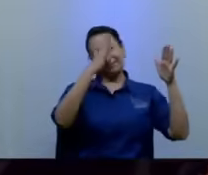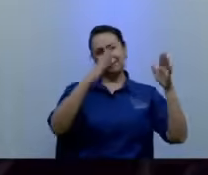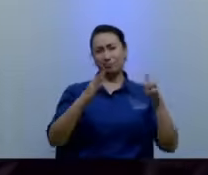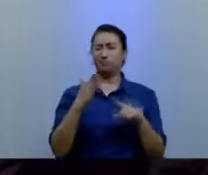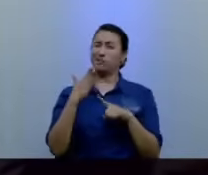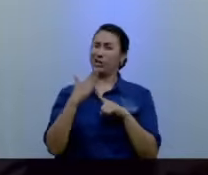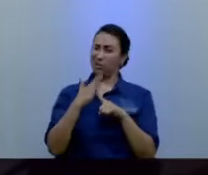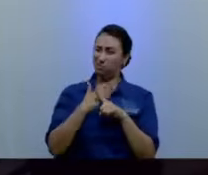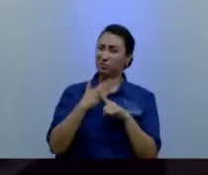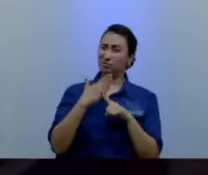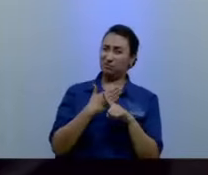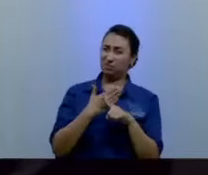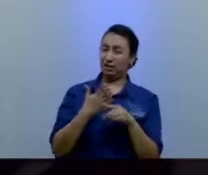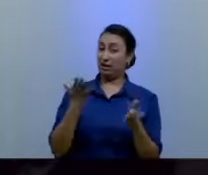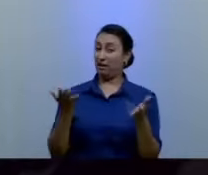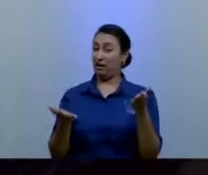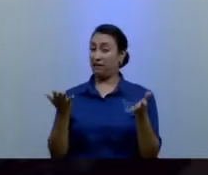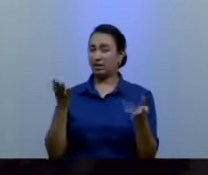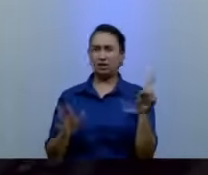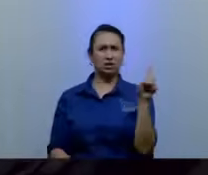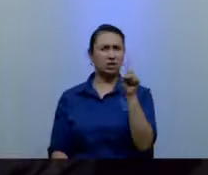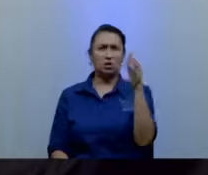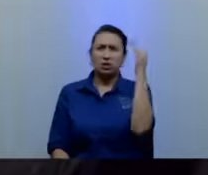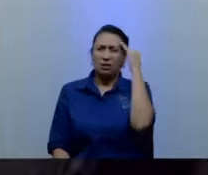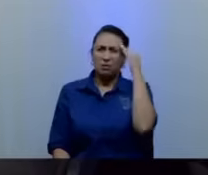El problema es que a veces no lo asimilamos.